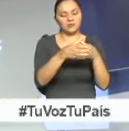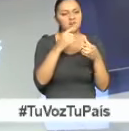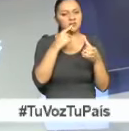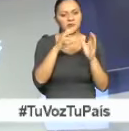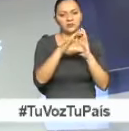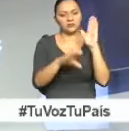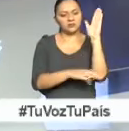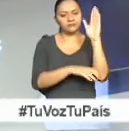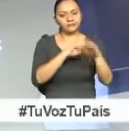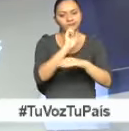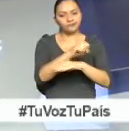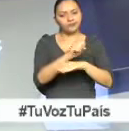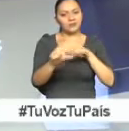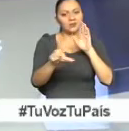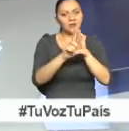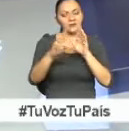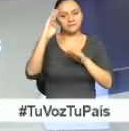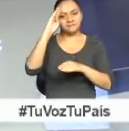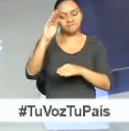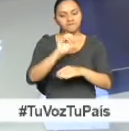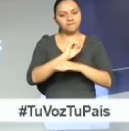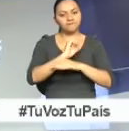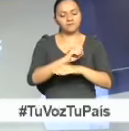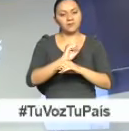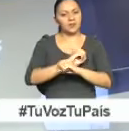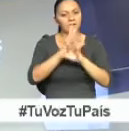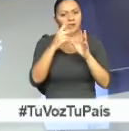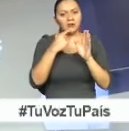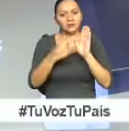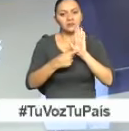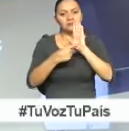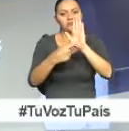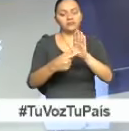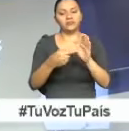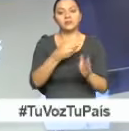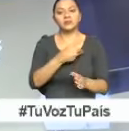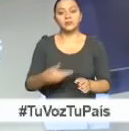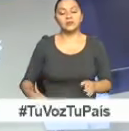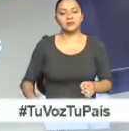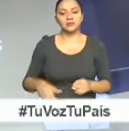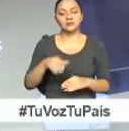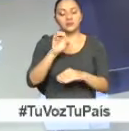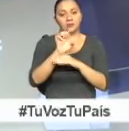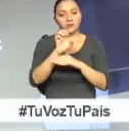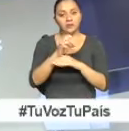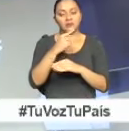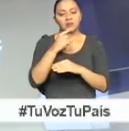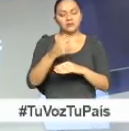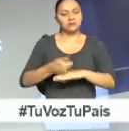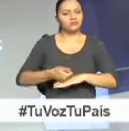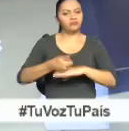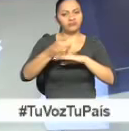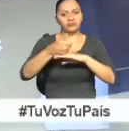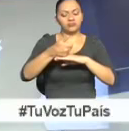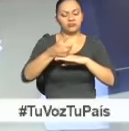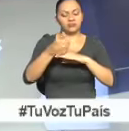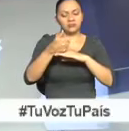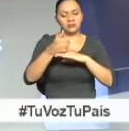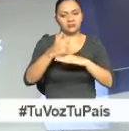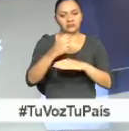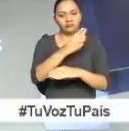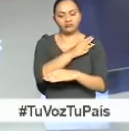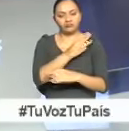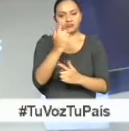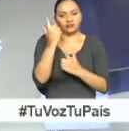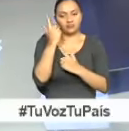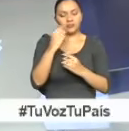y la Ley Orgánica de las Fuerzas Armadas, que claramente dicen que el presidente de la República es la máxima autoridad de las Fuerzas